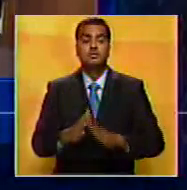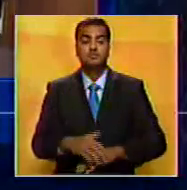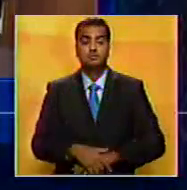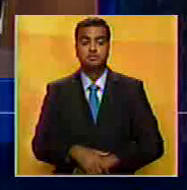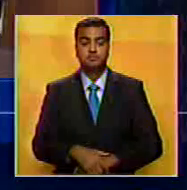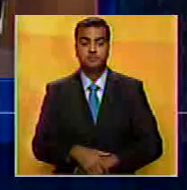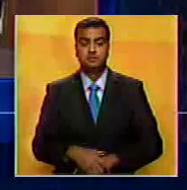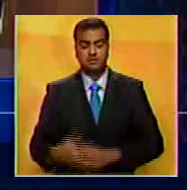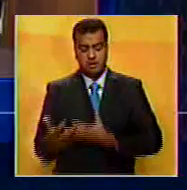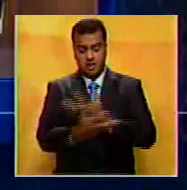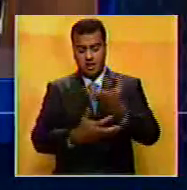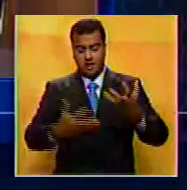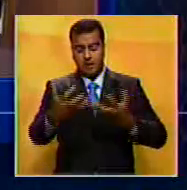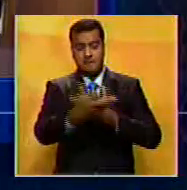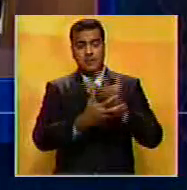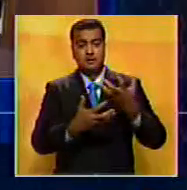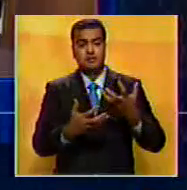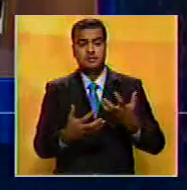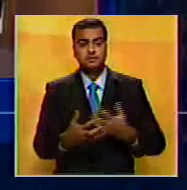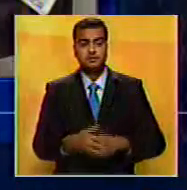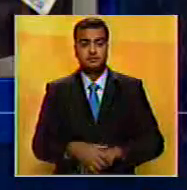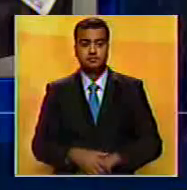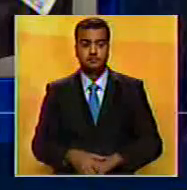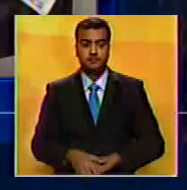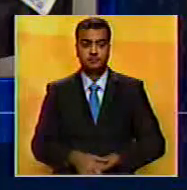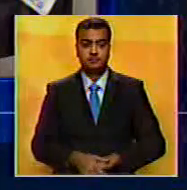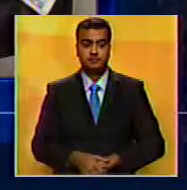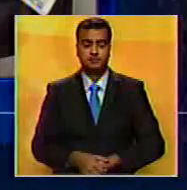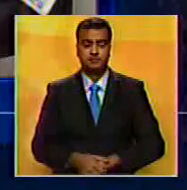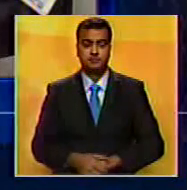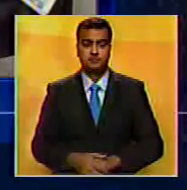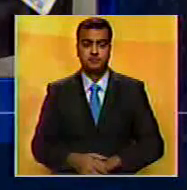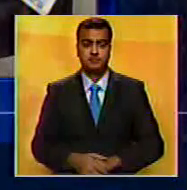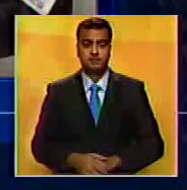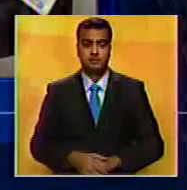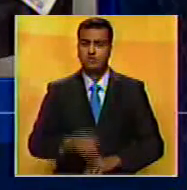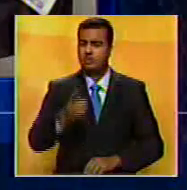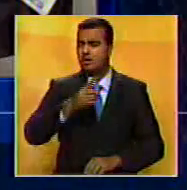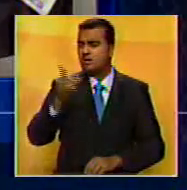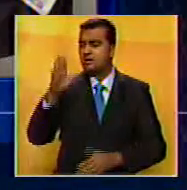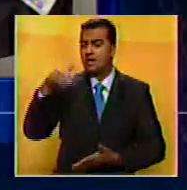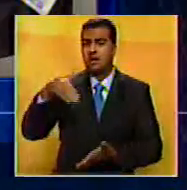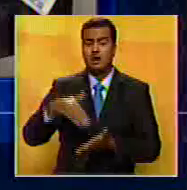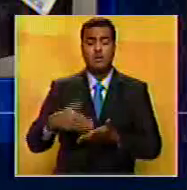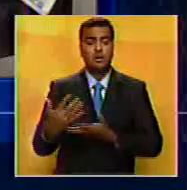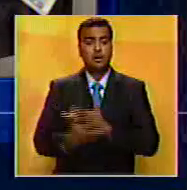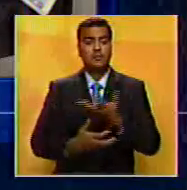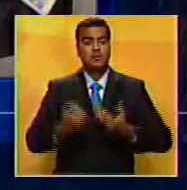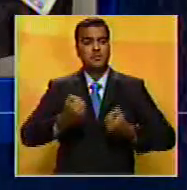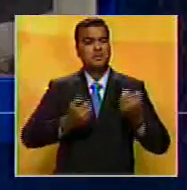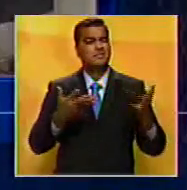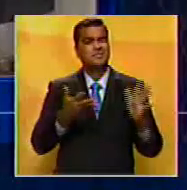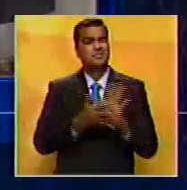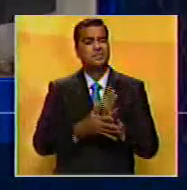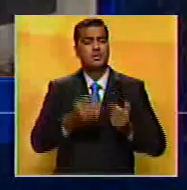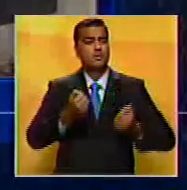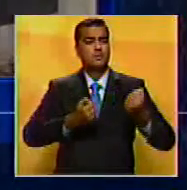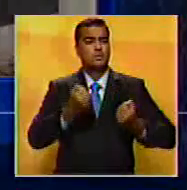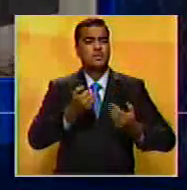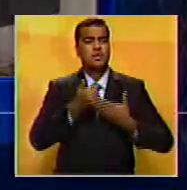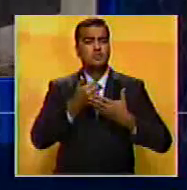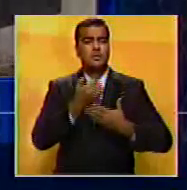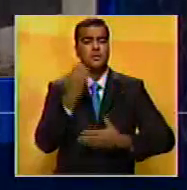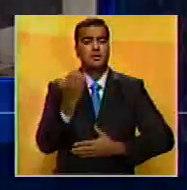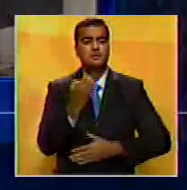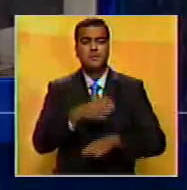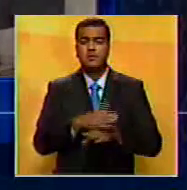a quemar vehículos, a quemar ambulancias. Por cierto, que ayer en Aragua quemaron una ambulancia. ¿Qué tiene que ver una ambulancia? ¿Por qué